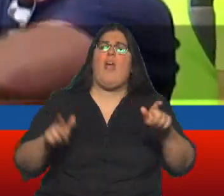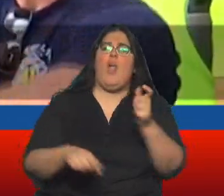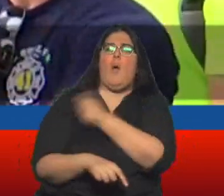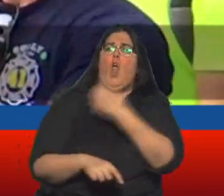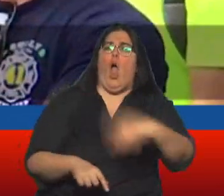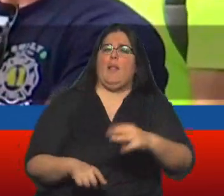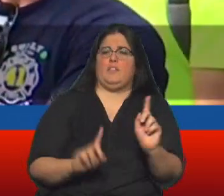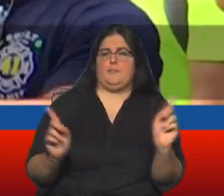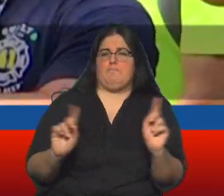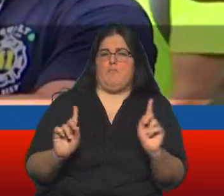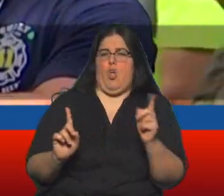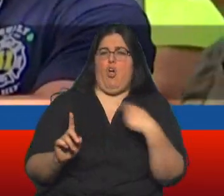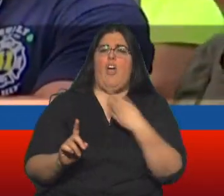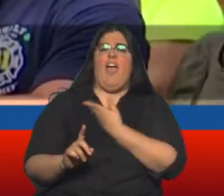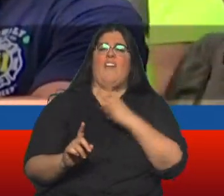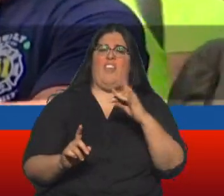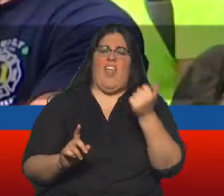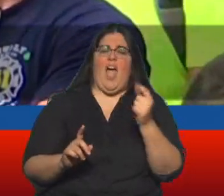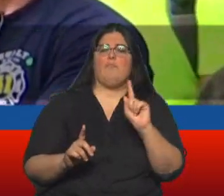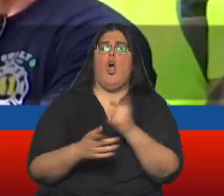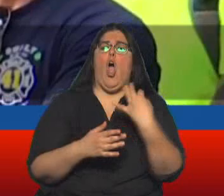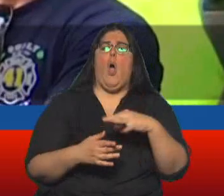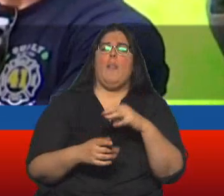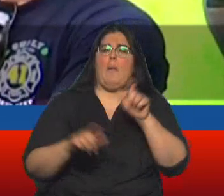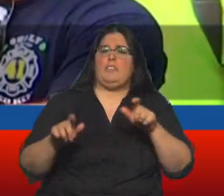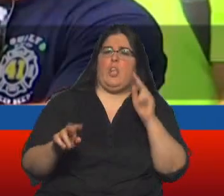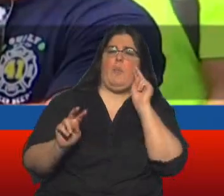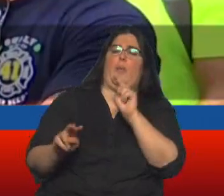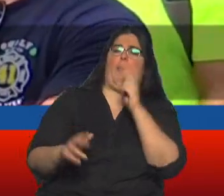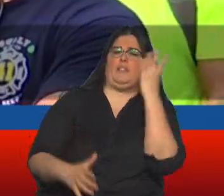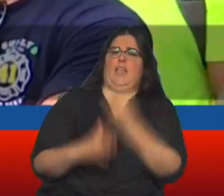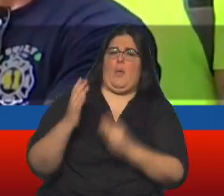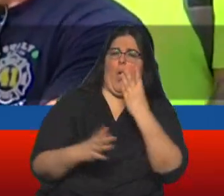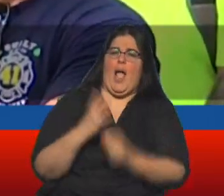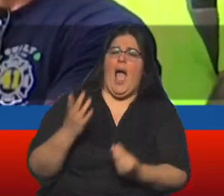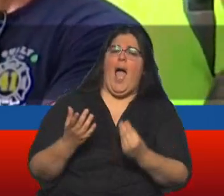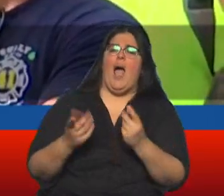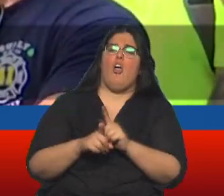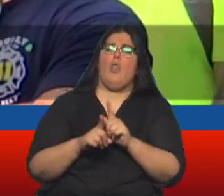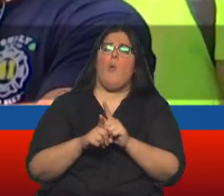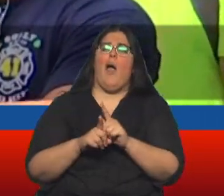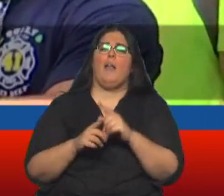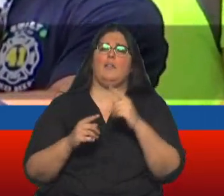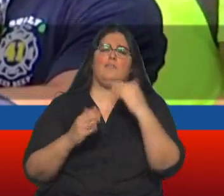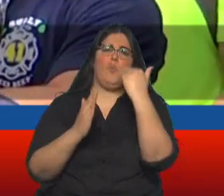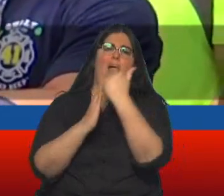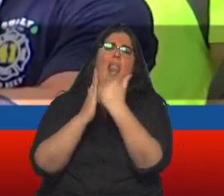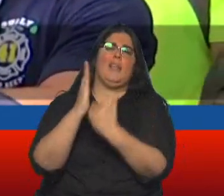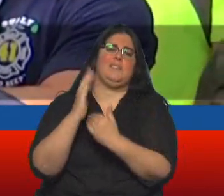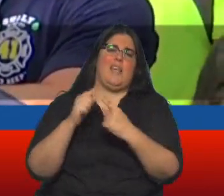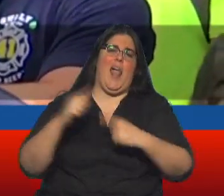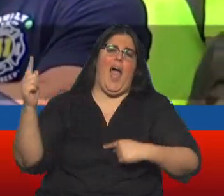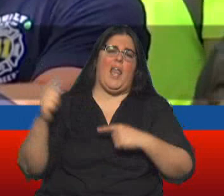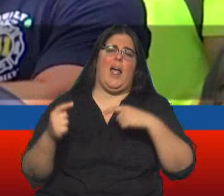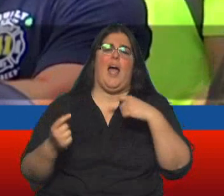a shot. The FDA has been wrong before. People can look up how many times they've been wrong. There's a long, long list of drugs that they've had